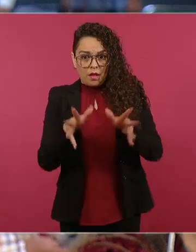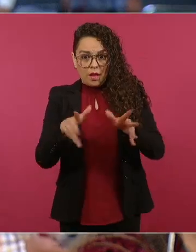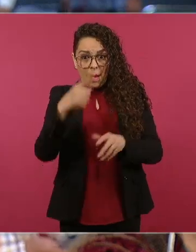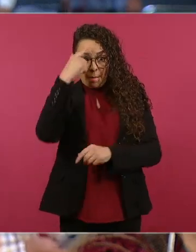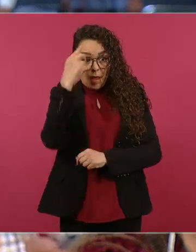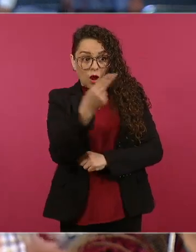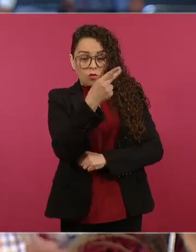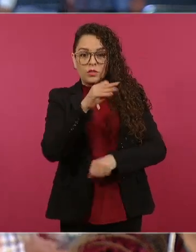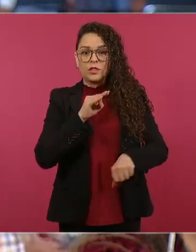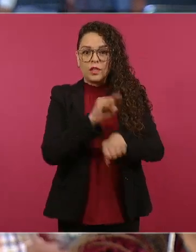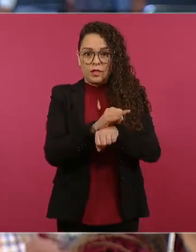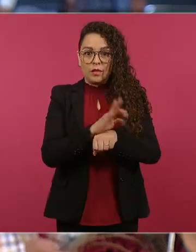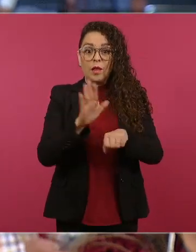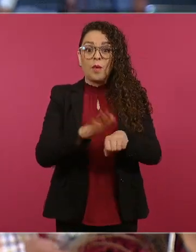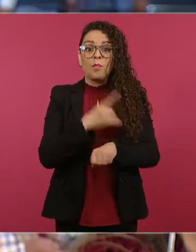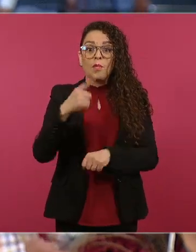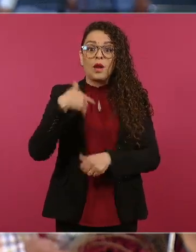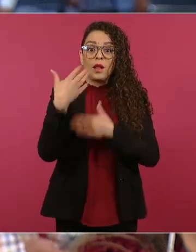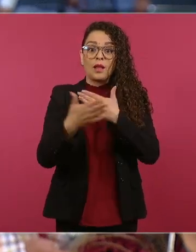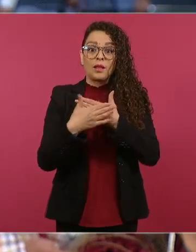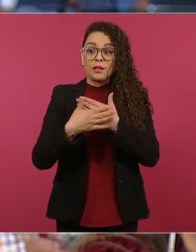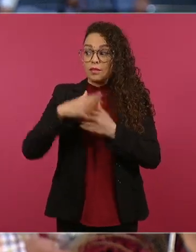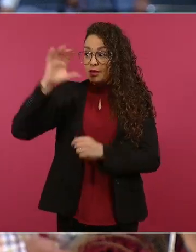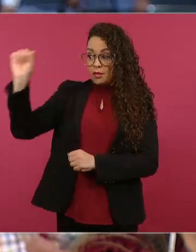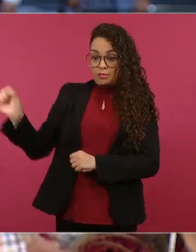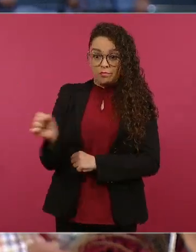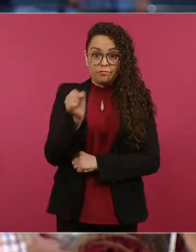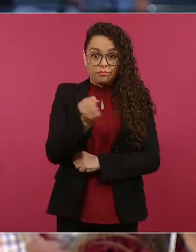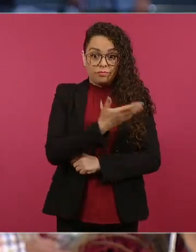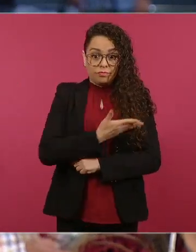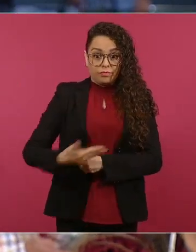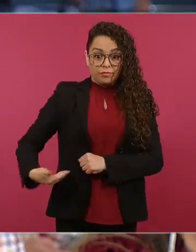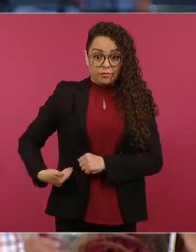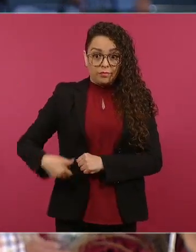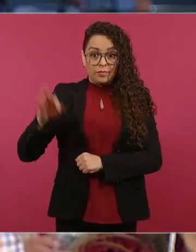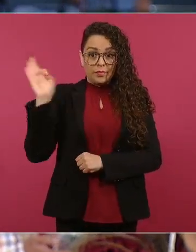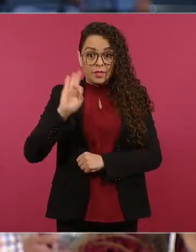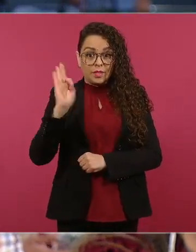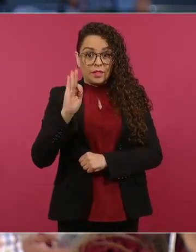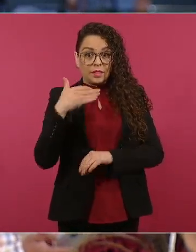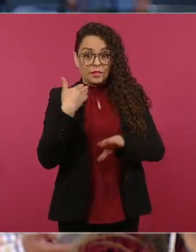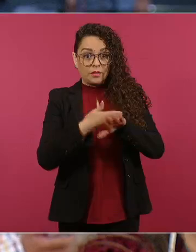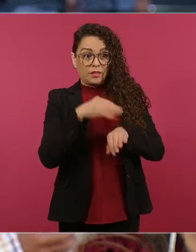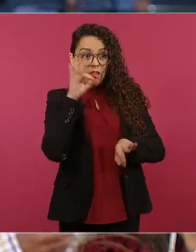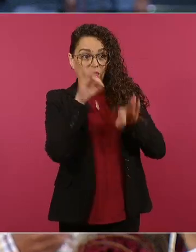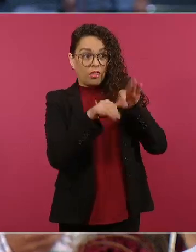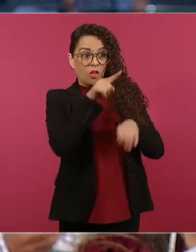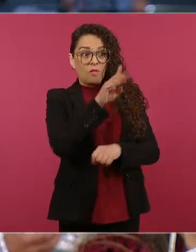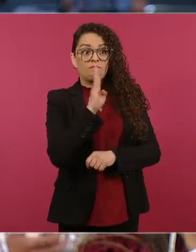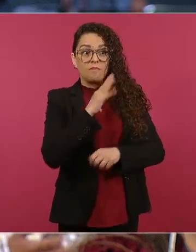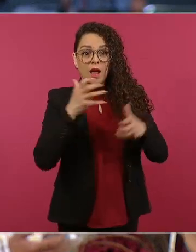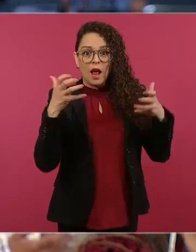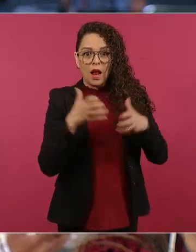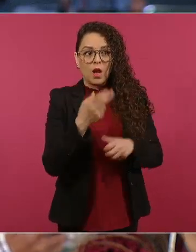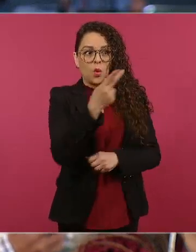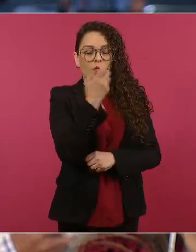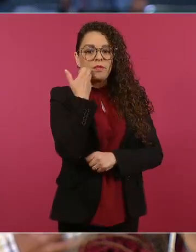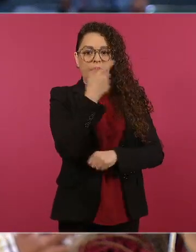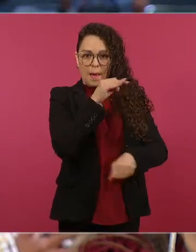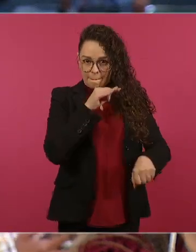busca que el siguiente mandatario lo proteja en caso de que tenga alguna acusación. En 2018, cuando uno era candidato,